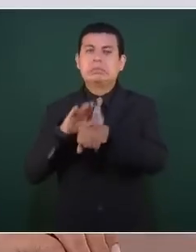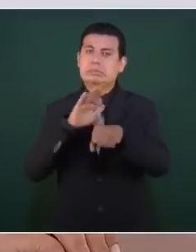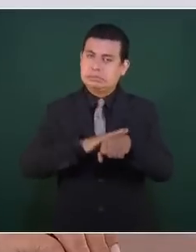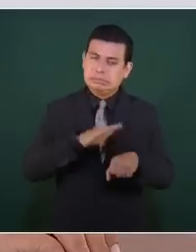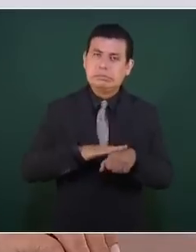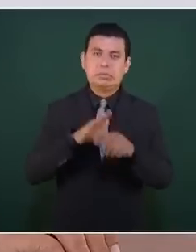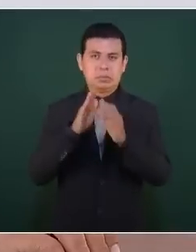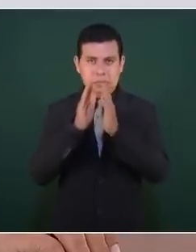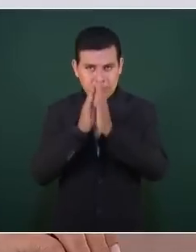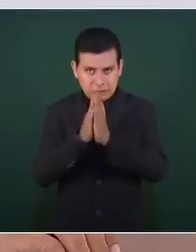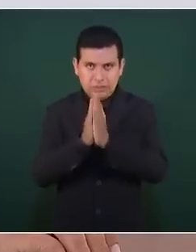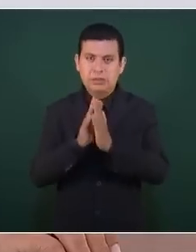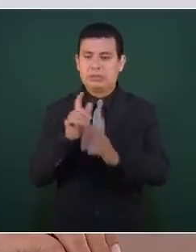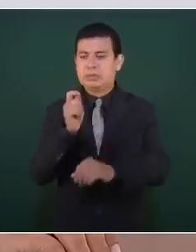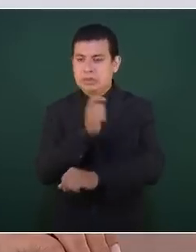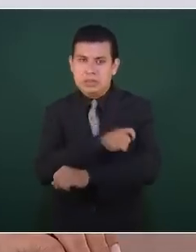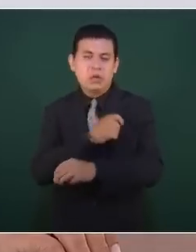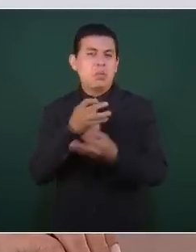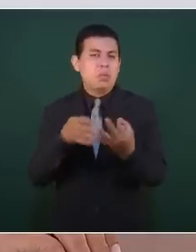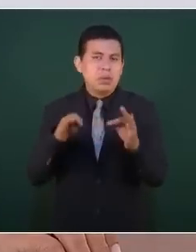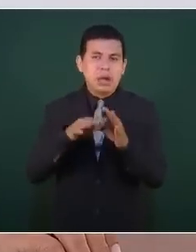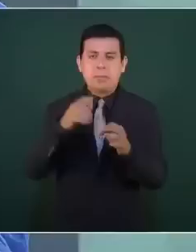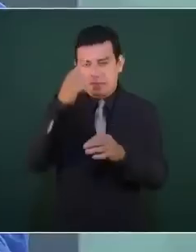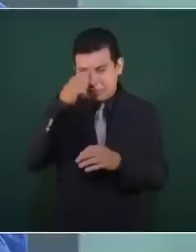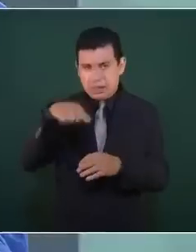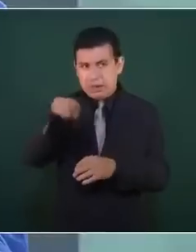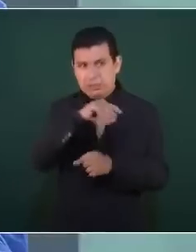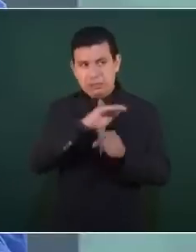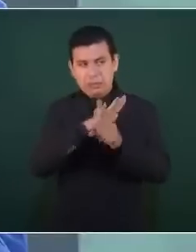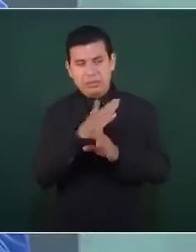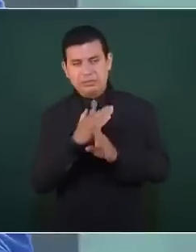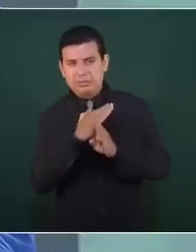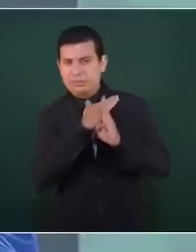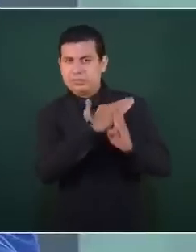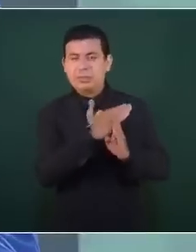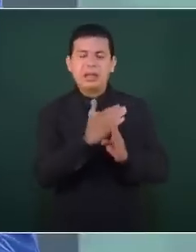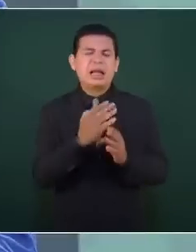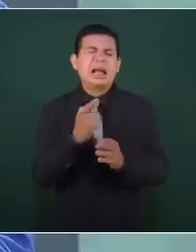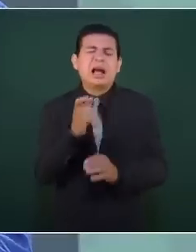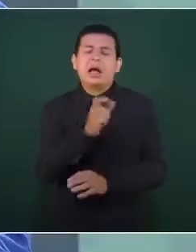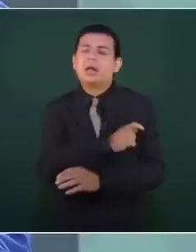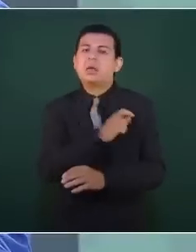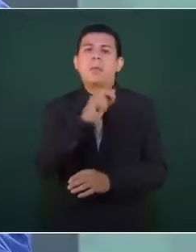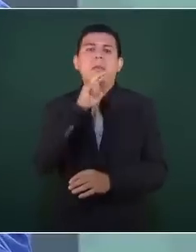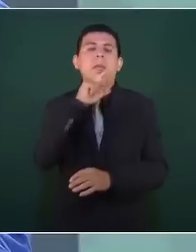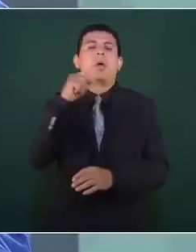y necesitamos protegernos. La vacuna es lo mejor